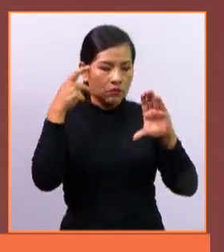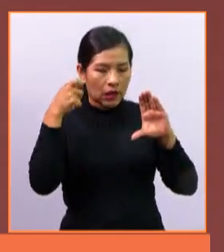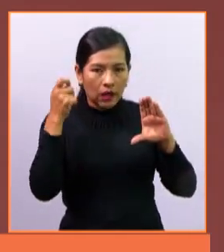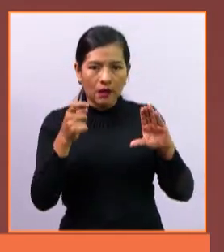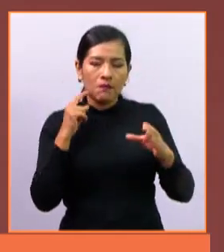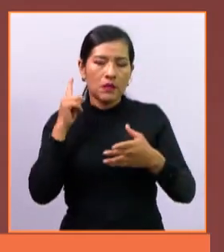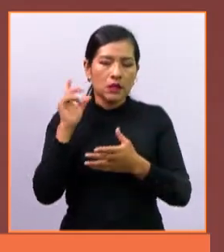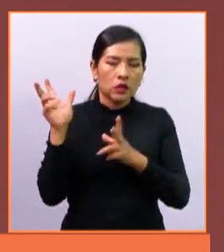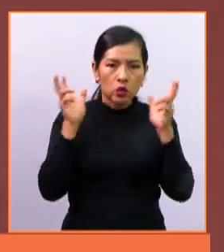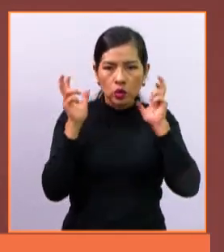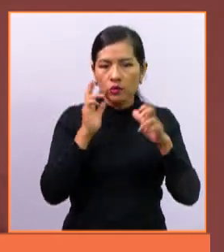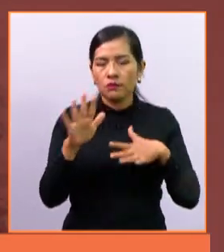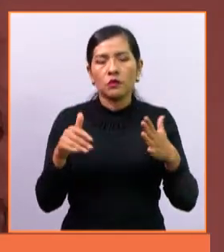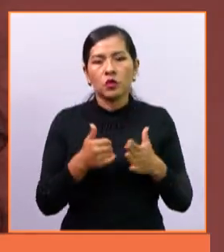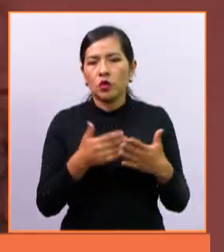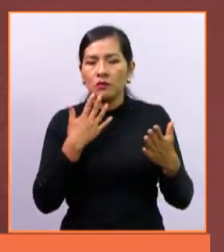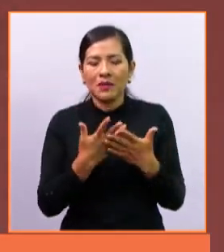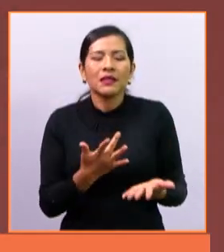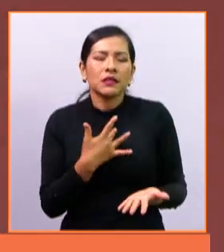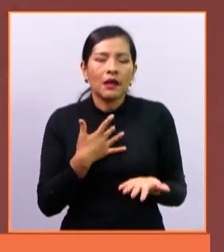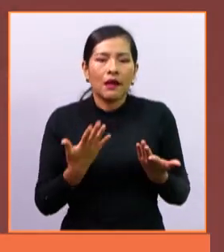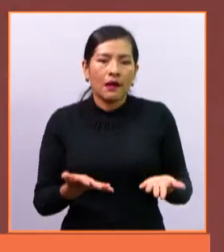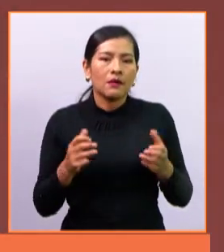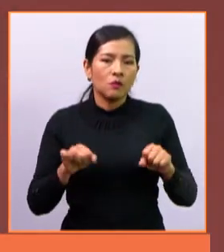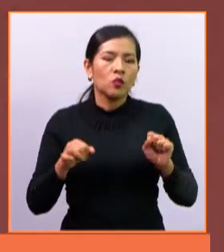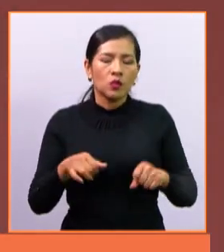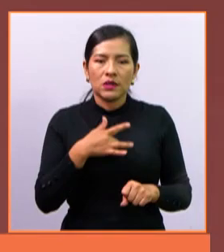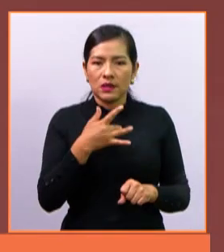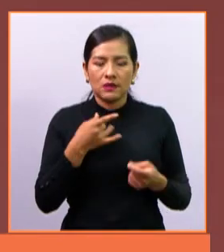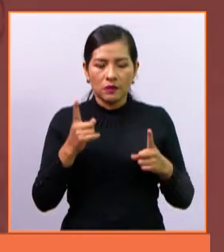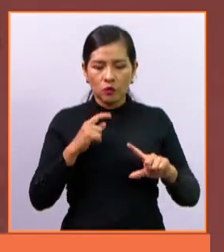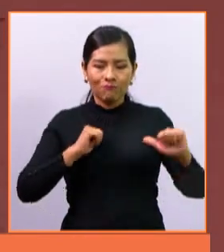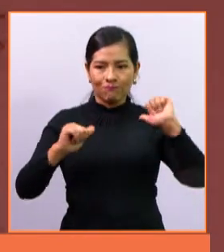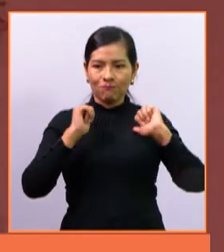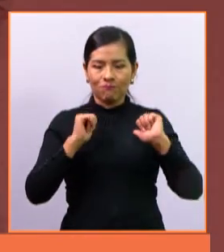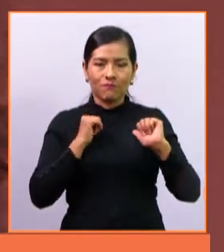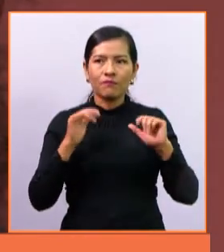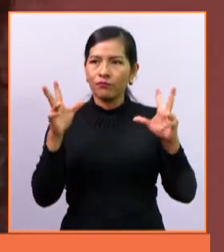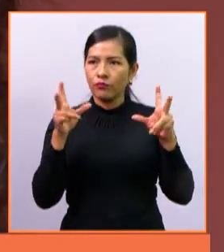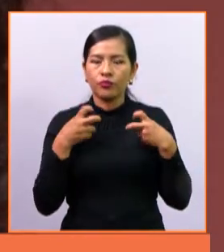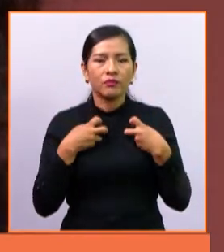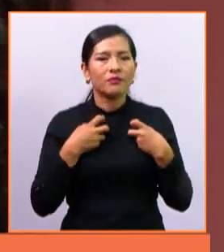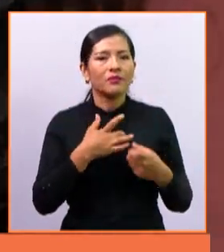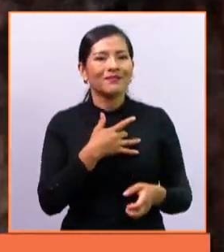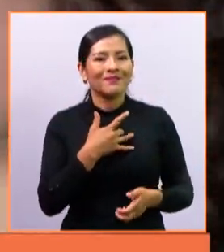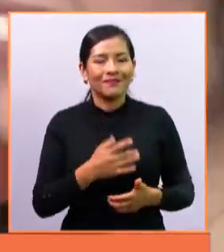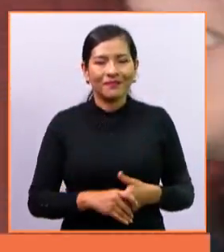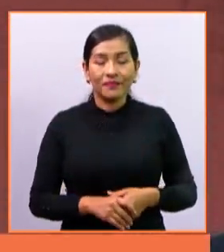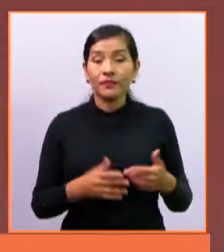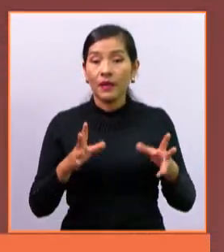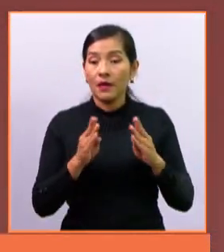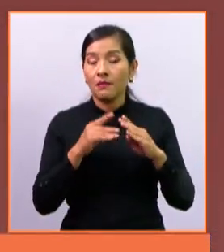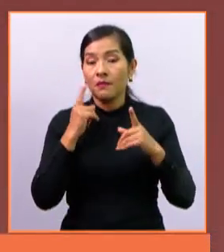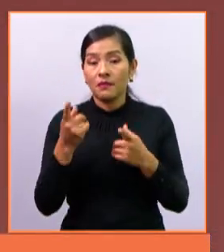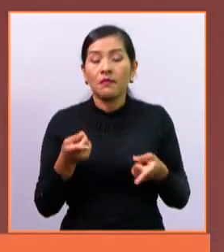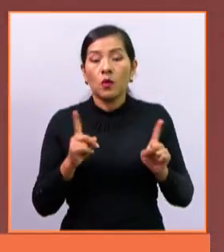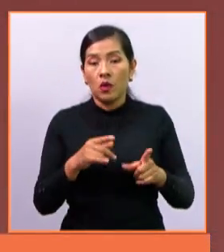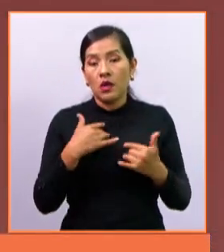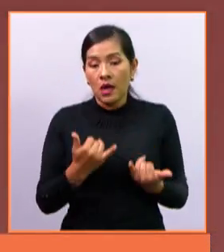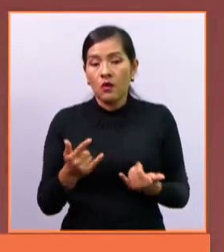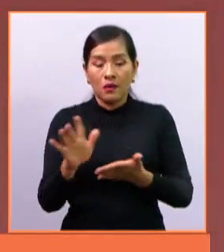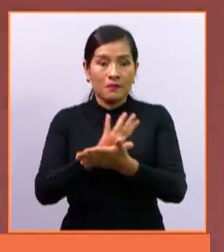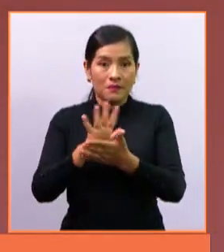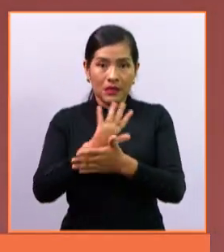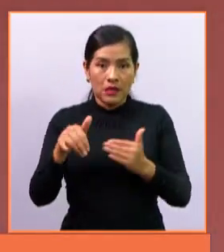está bien, y sientes cuando tienes la toma, ¿no? Sí, en mi caso, estoy haciendo una película ahora en que soy